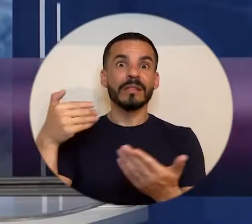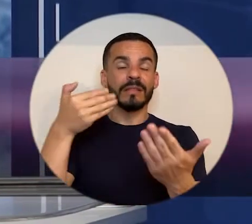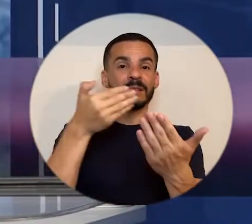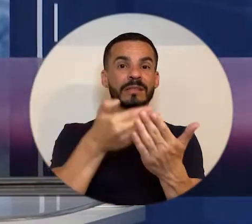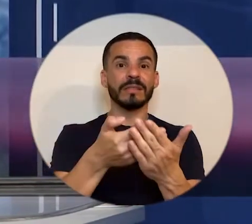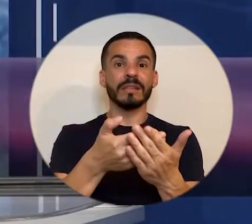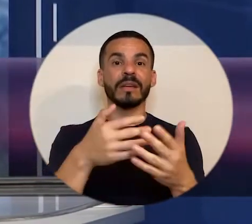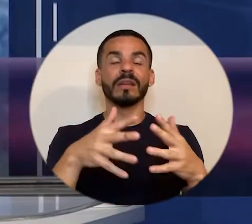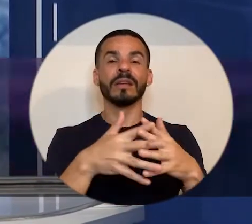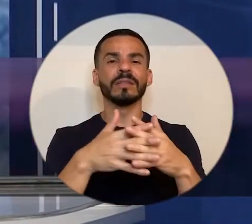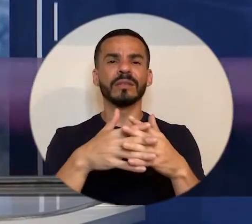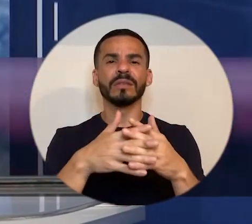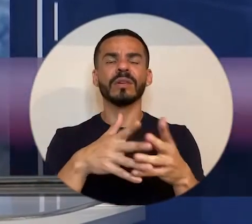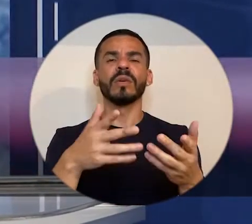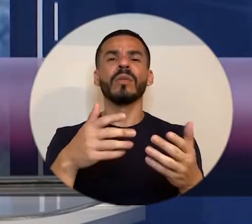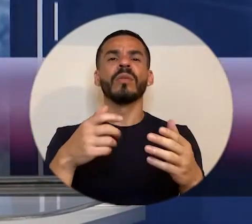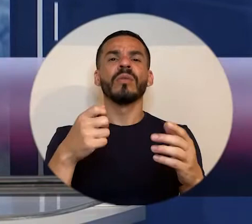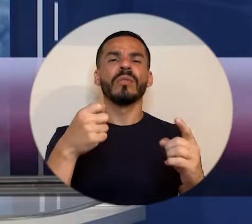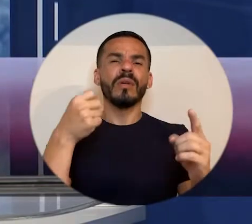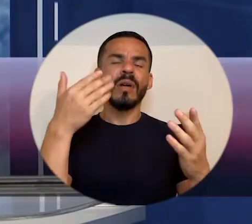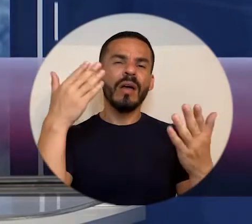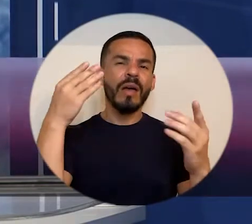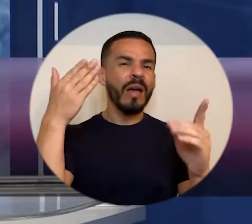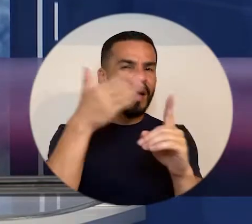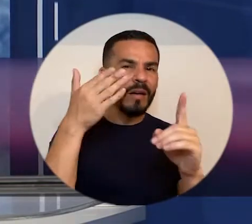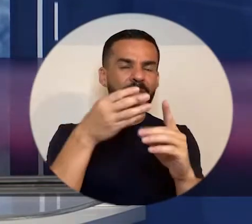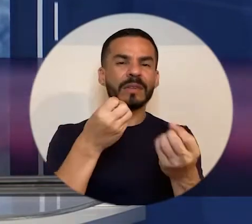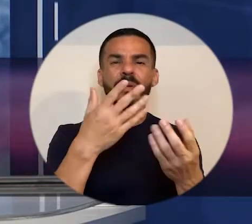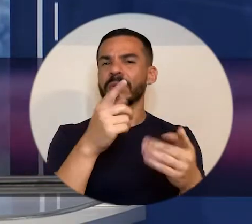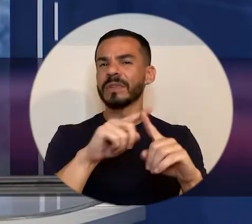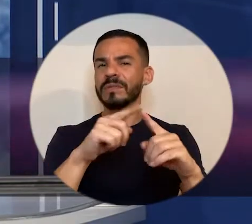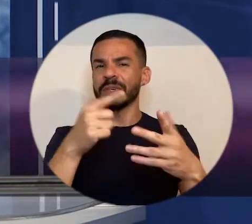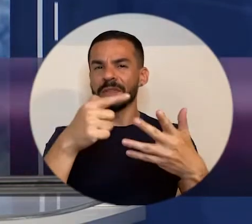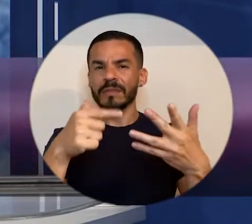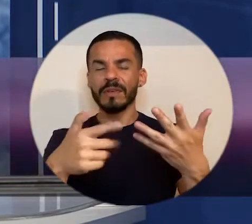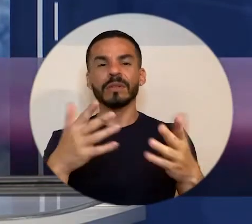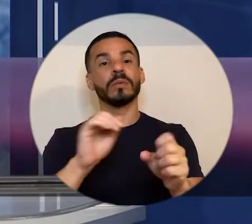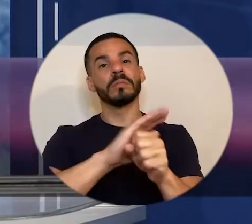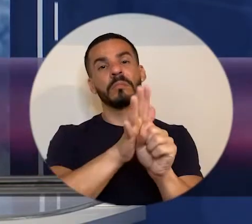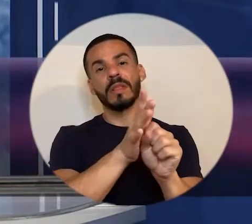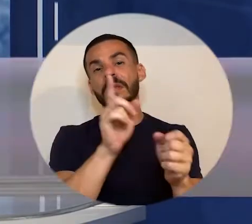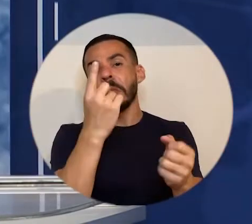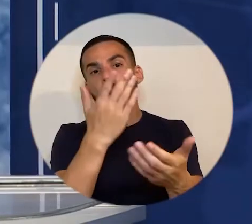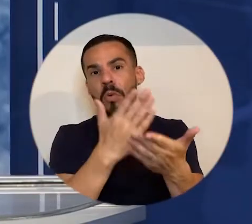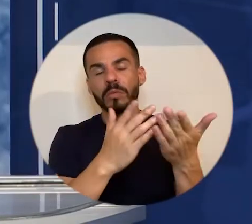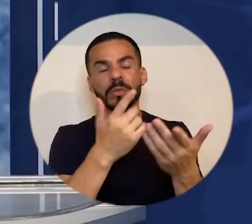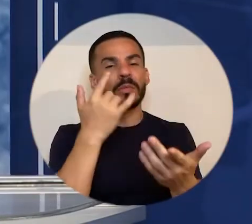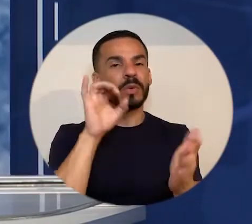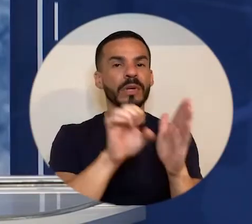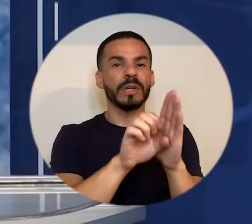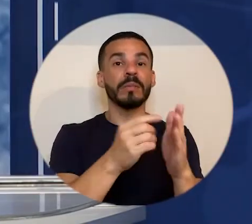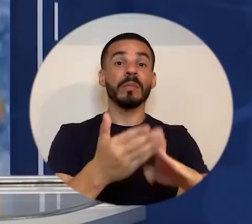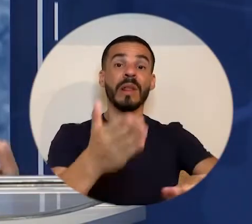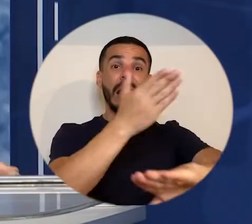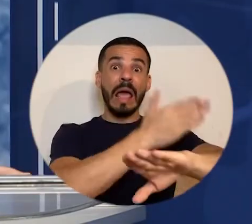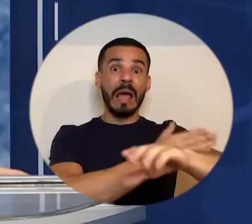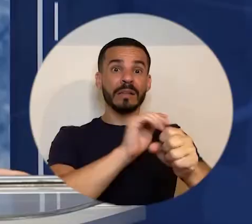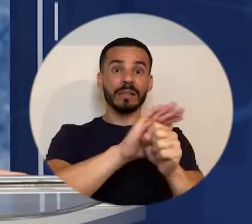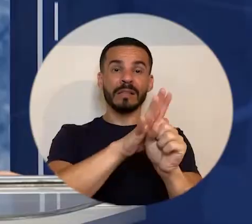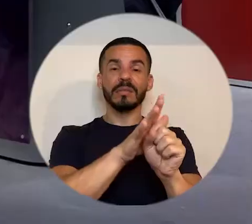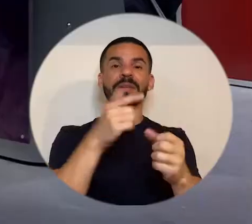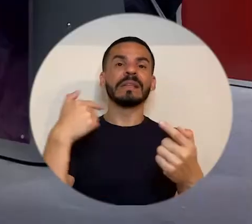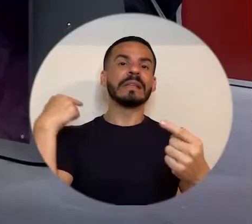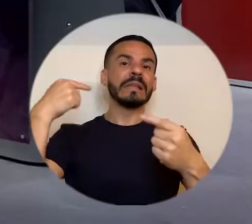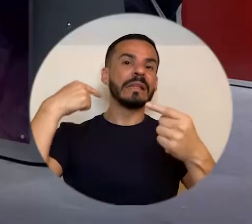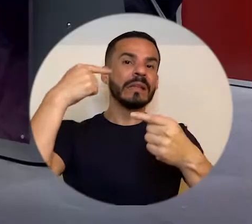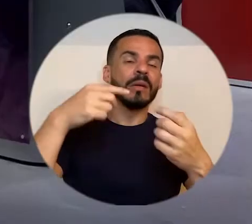Joe Biden llega a Estados Unidos muy golpeado por múltiples factores, entre ellos la pandemia, pero que ya de antes de la